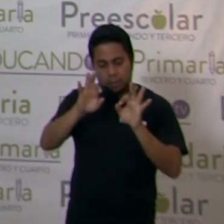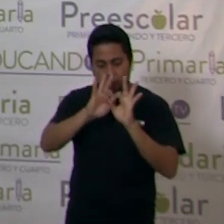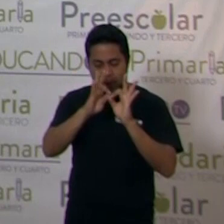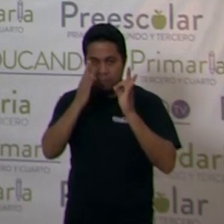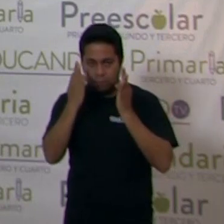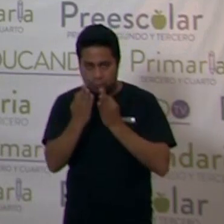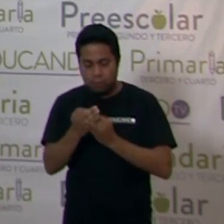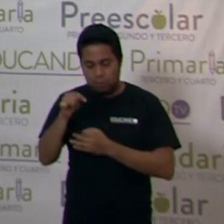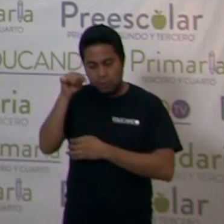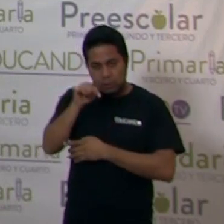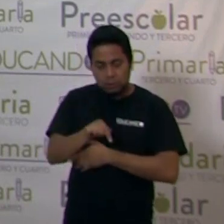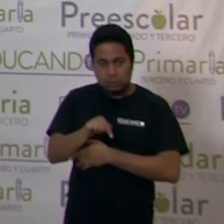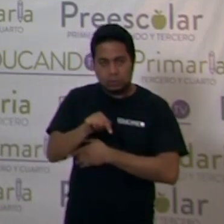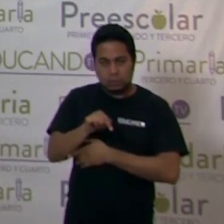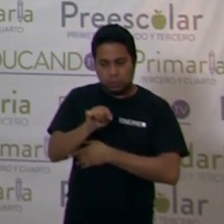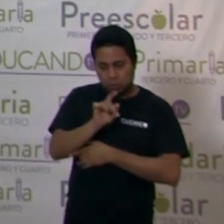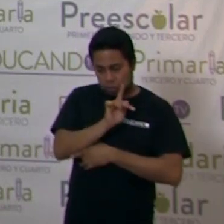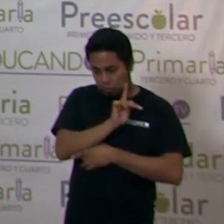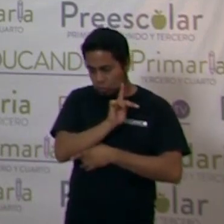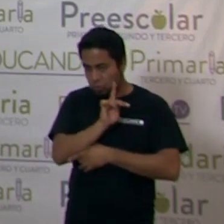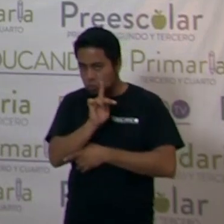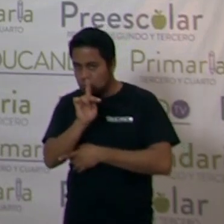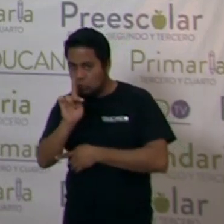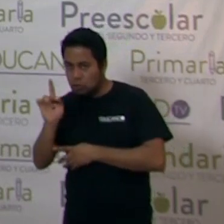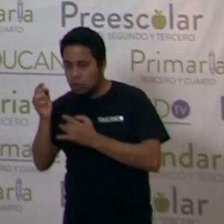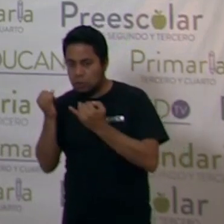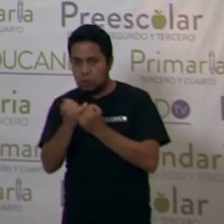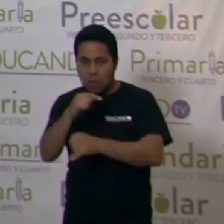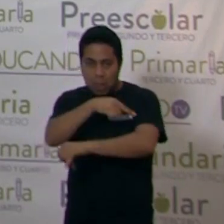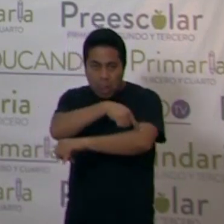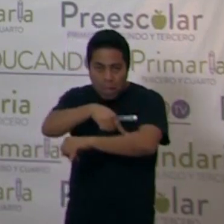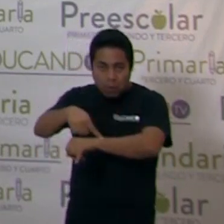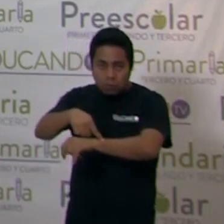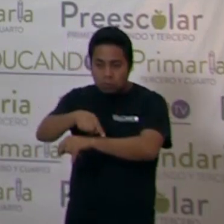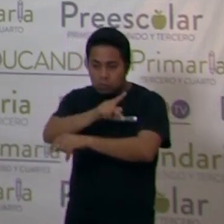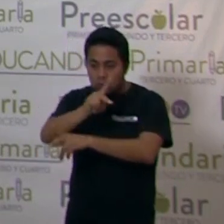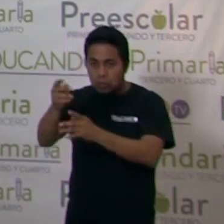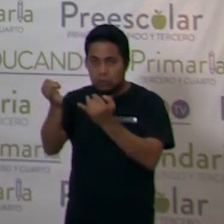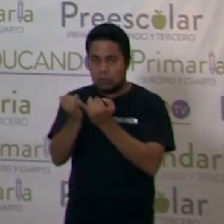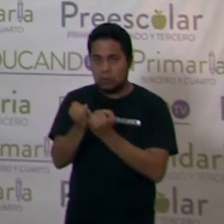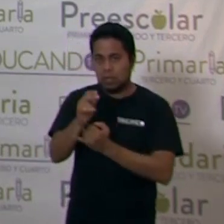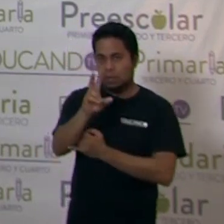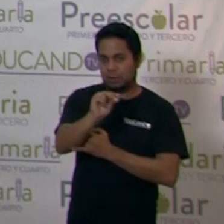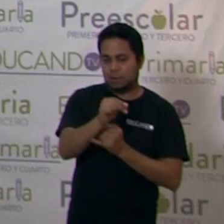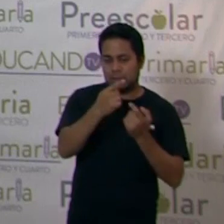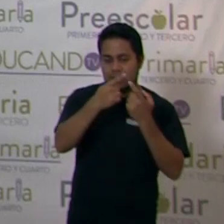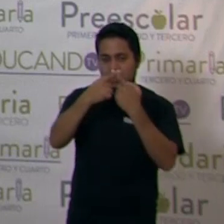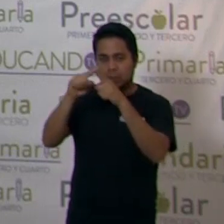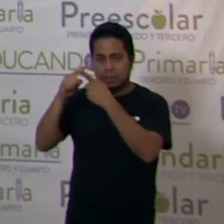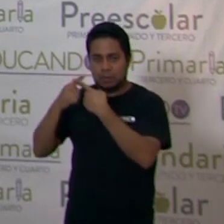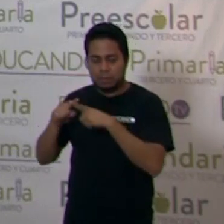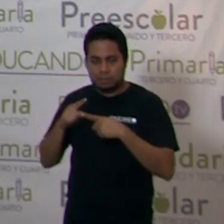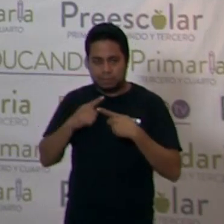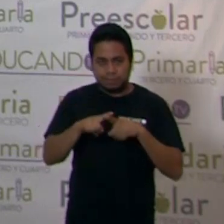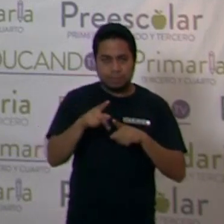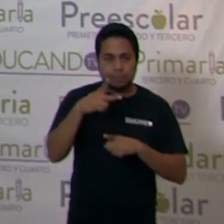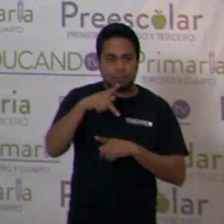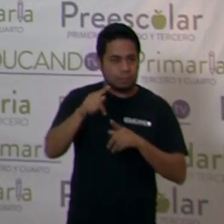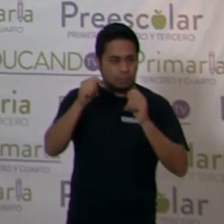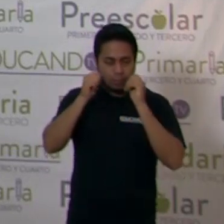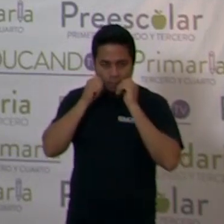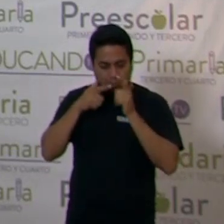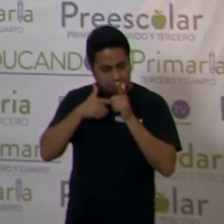geométricas no todas tienen el mismo número de lados son diferentes pero aunque sean diferentes son